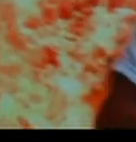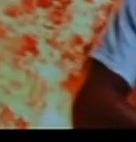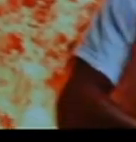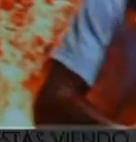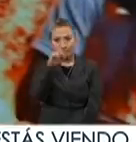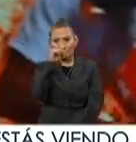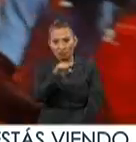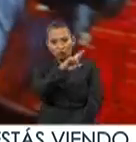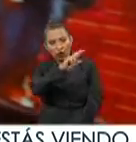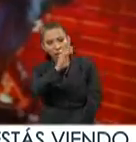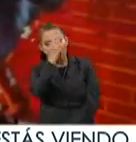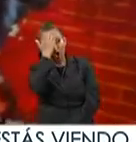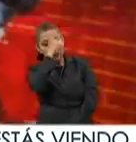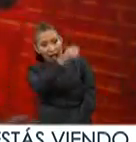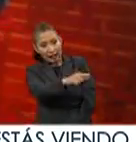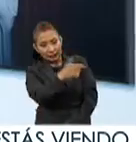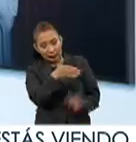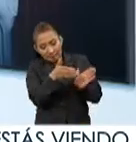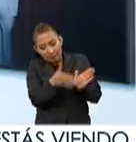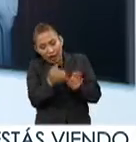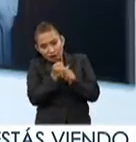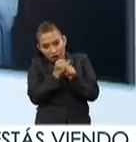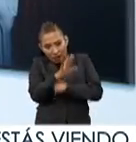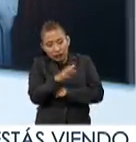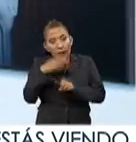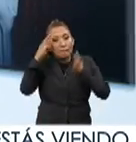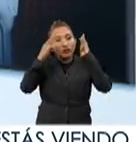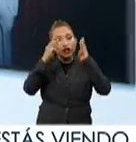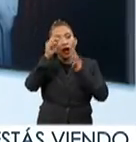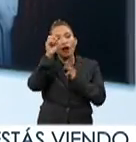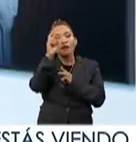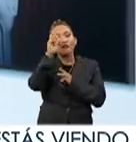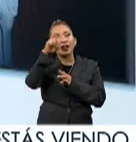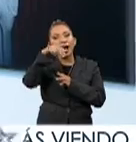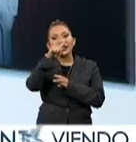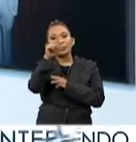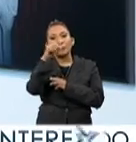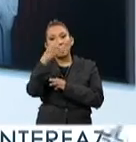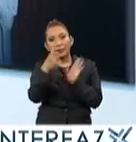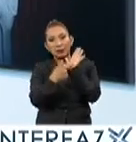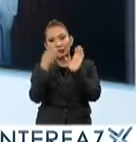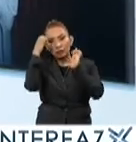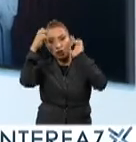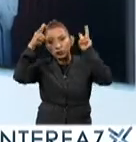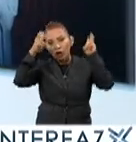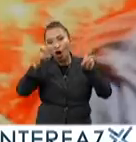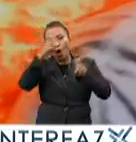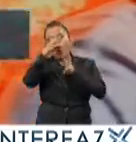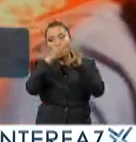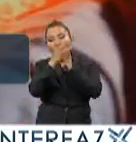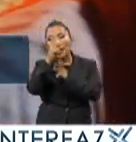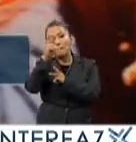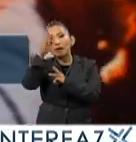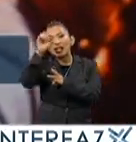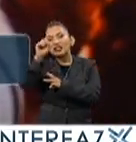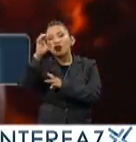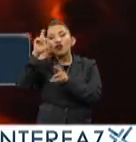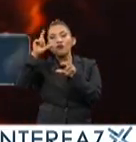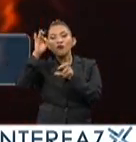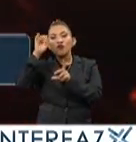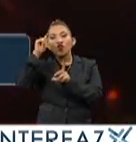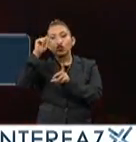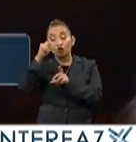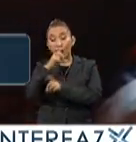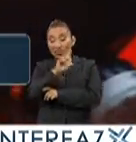Como parte del reconocimiento de esta disciplina informativa, el Museo Franz Mayer presenta la exposición WordPress Photo, compuesta